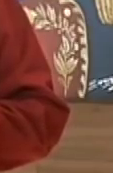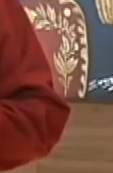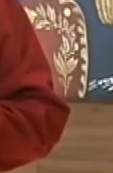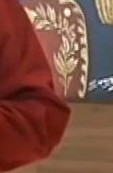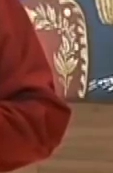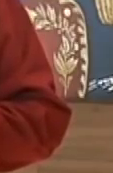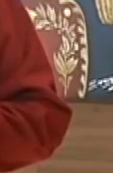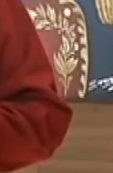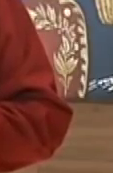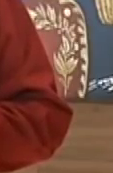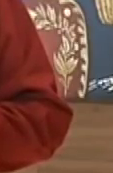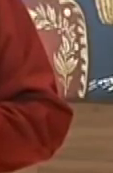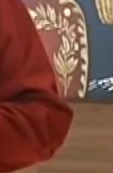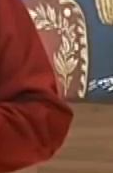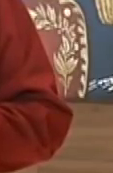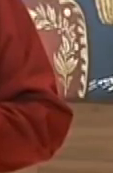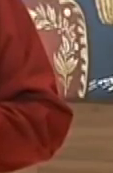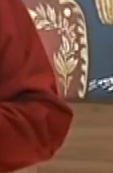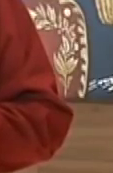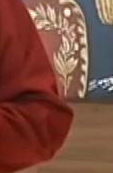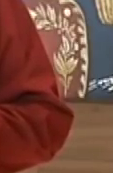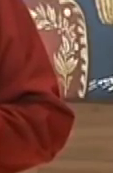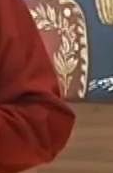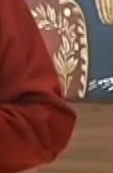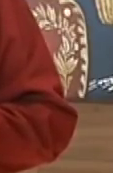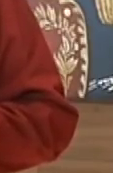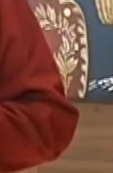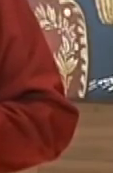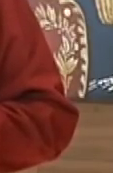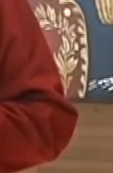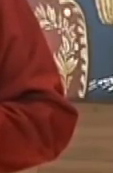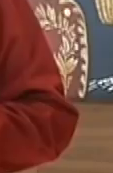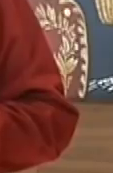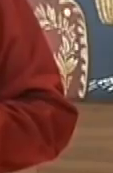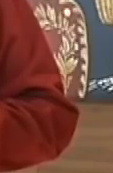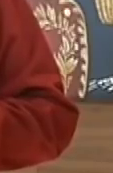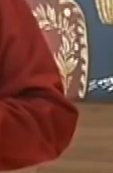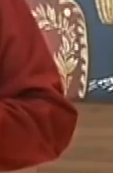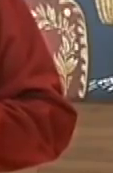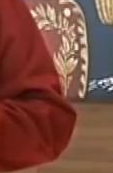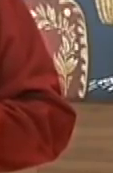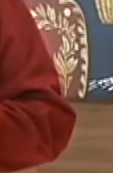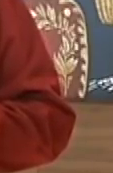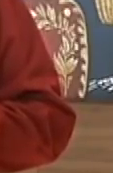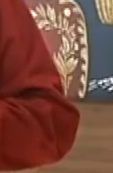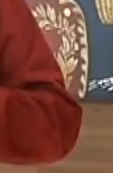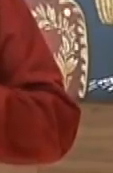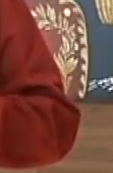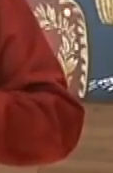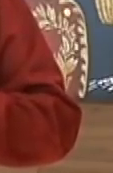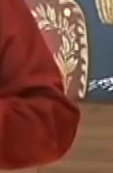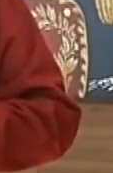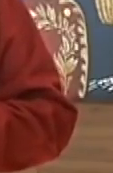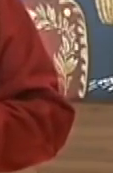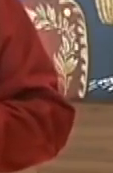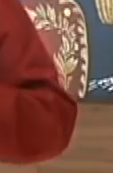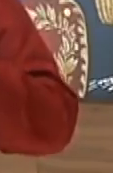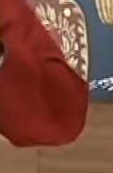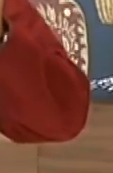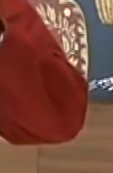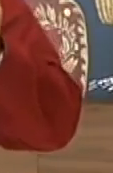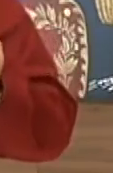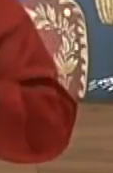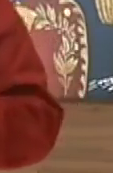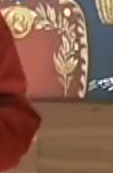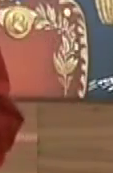cual va a permitir, este logro, va a permitir la estabilización de los precios a